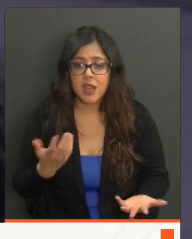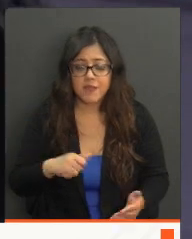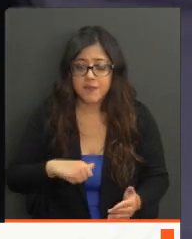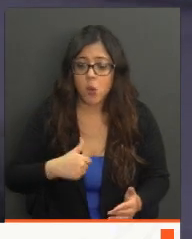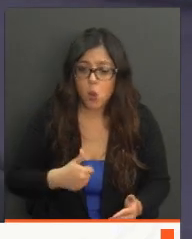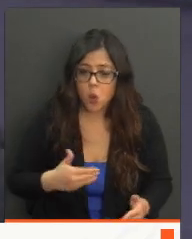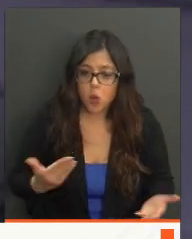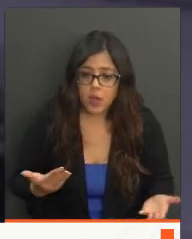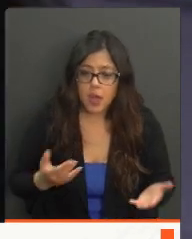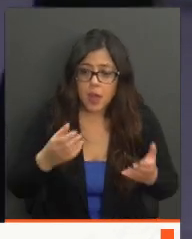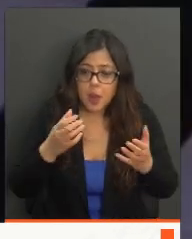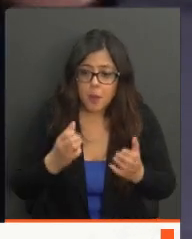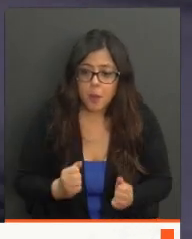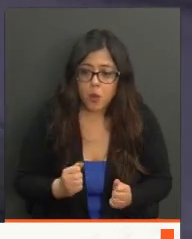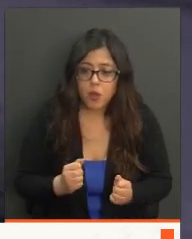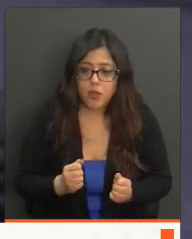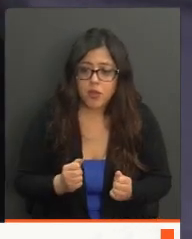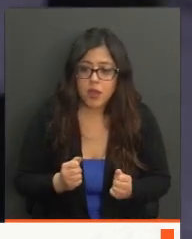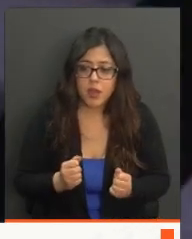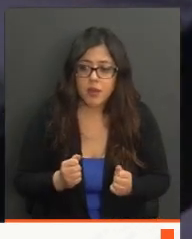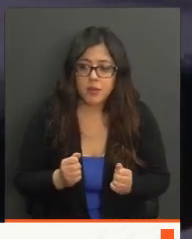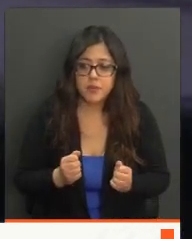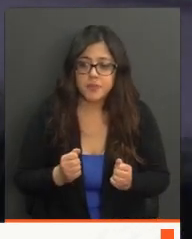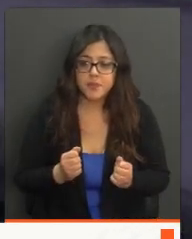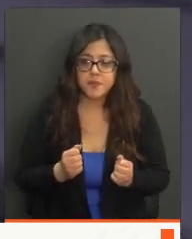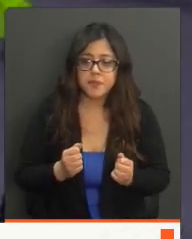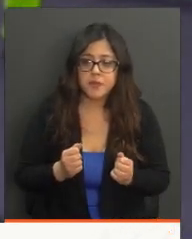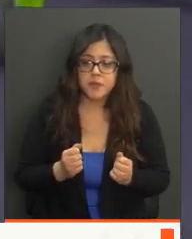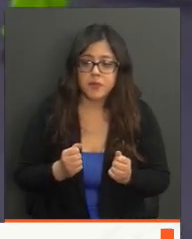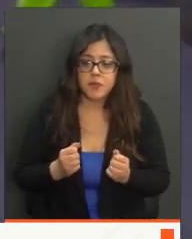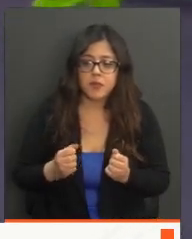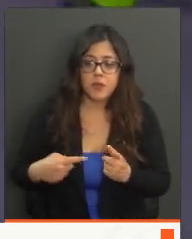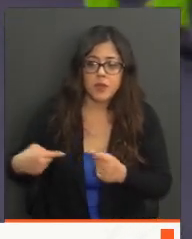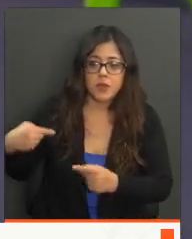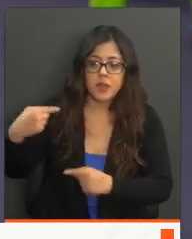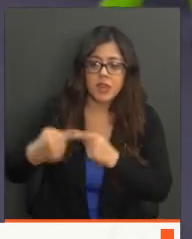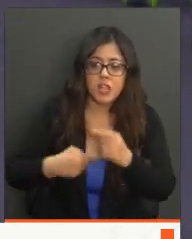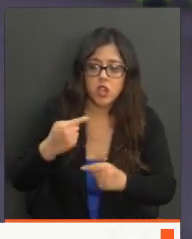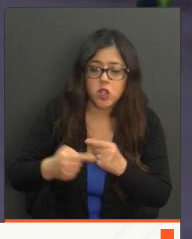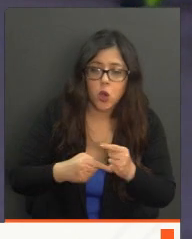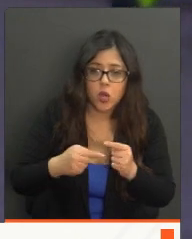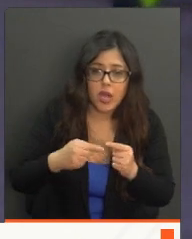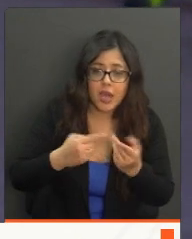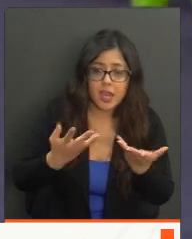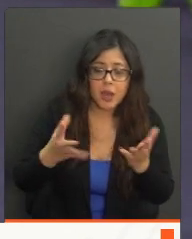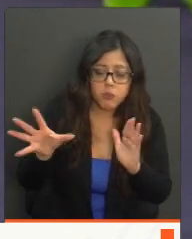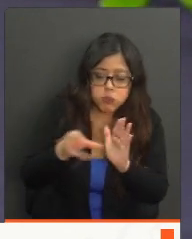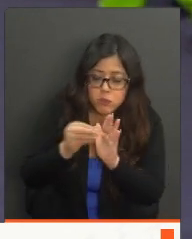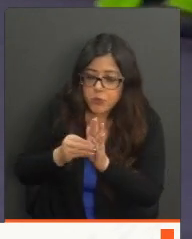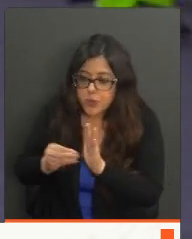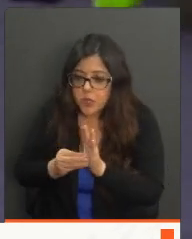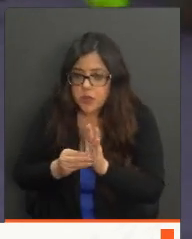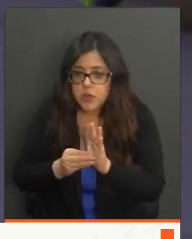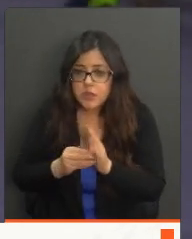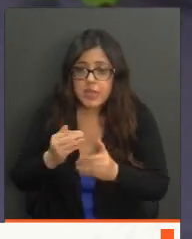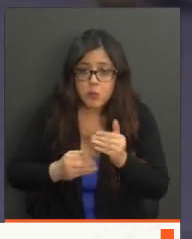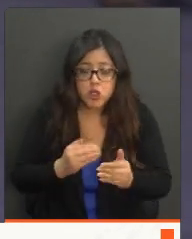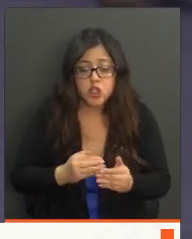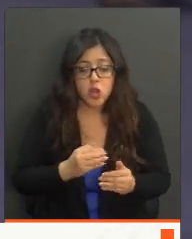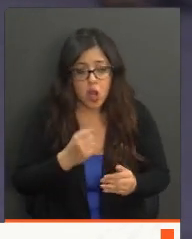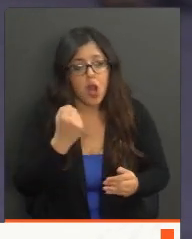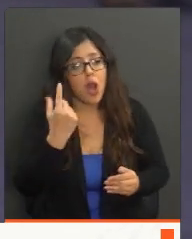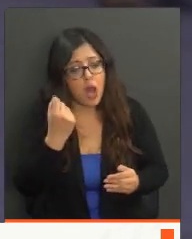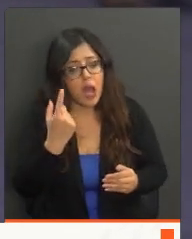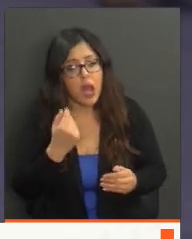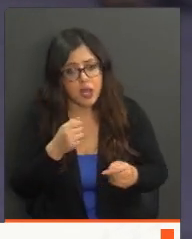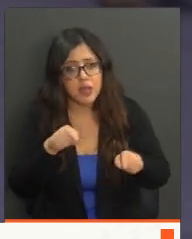poder recoger el arco histórico largo que nos lleva a este proceso, es enteramente comprensible que esa discusión se abra.